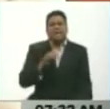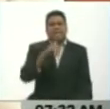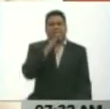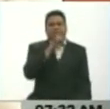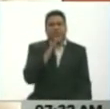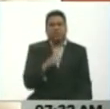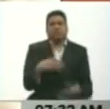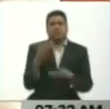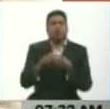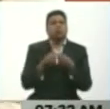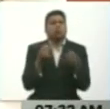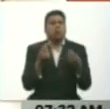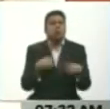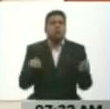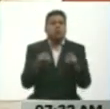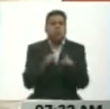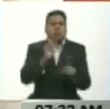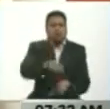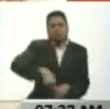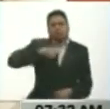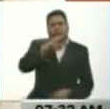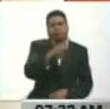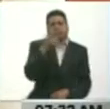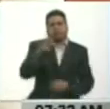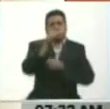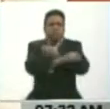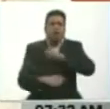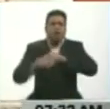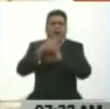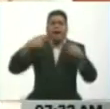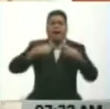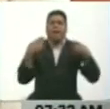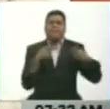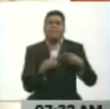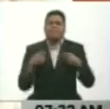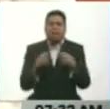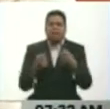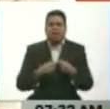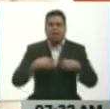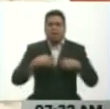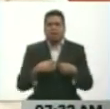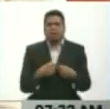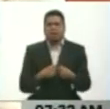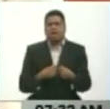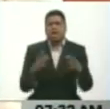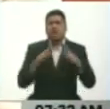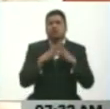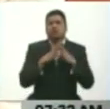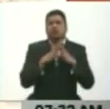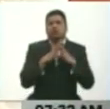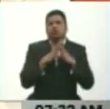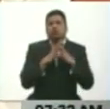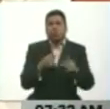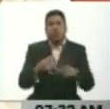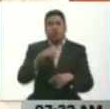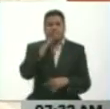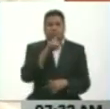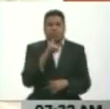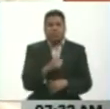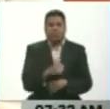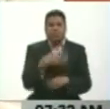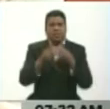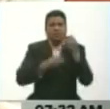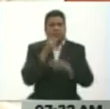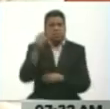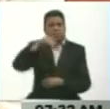como arma de guerra. Es decir, forma parte de todo el entramado de agresiones que en este momento se están desarrollando contra